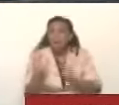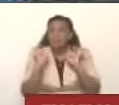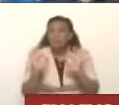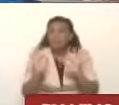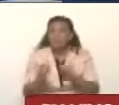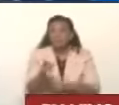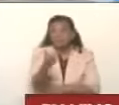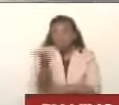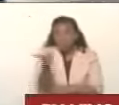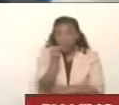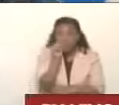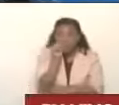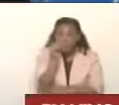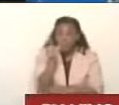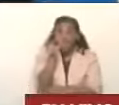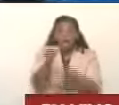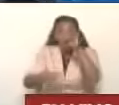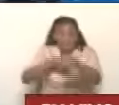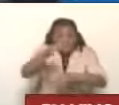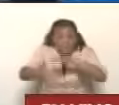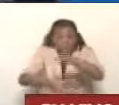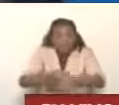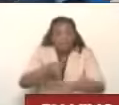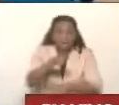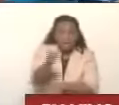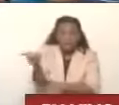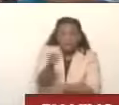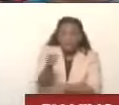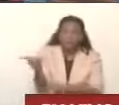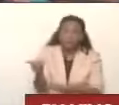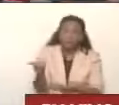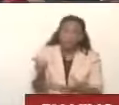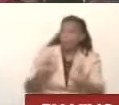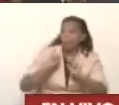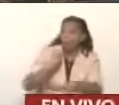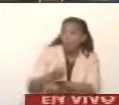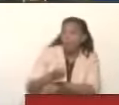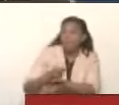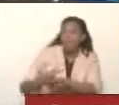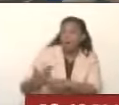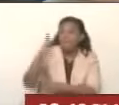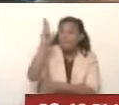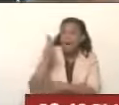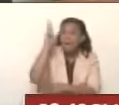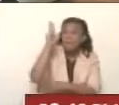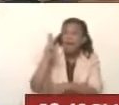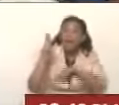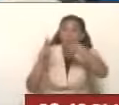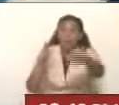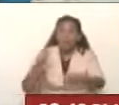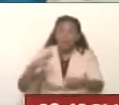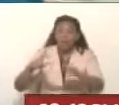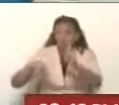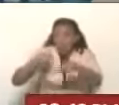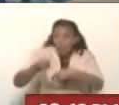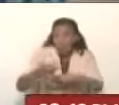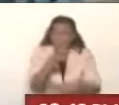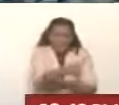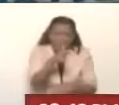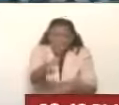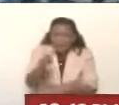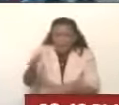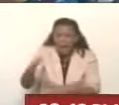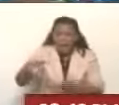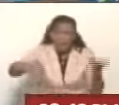dicen que le dieron la orden de disparar al aire y de herir gente para que hubiera una